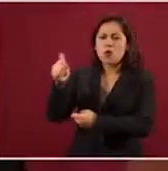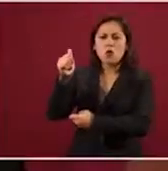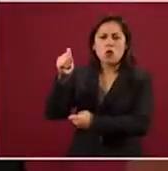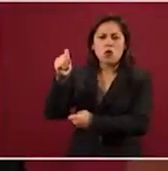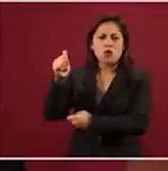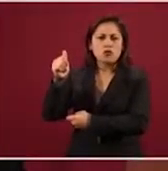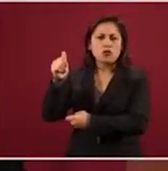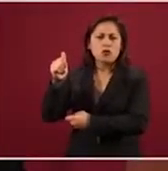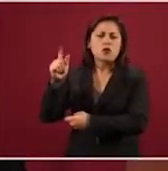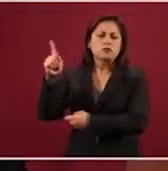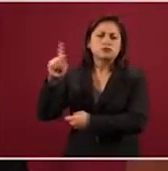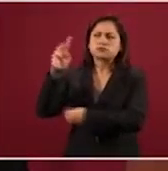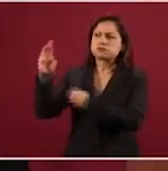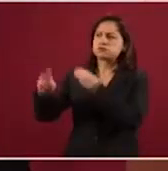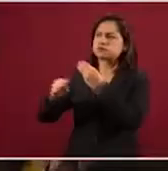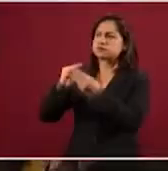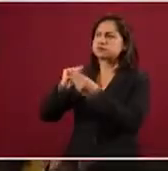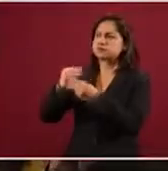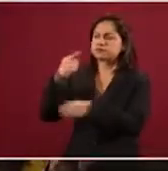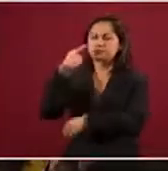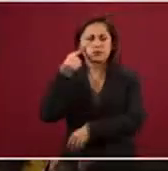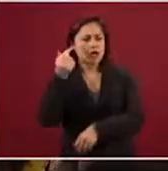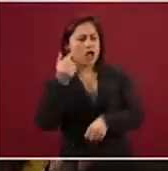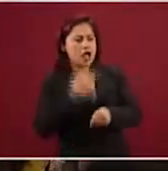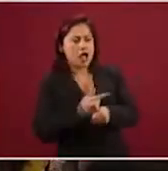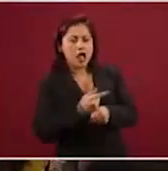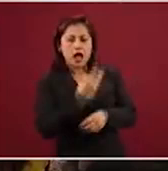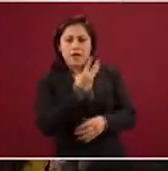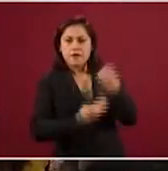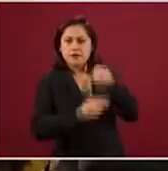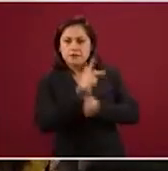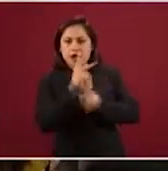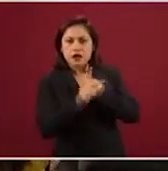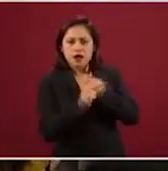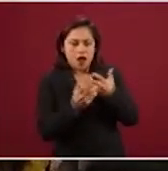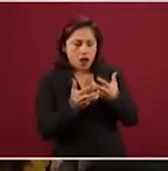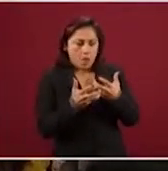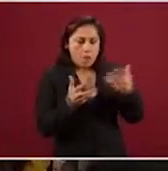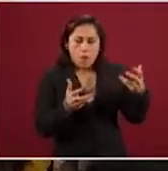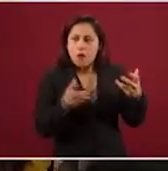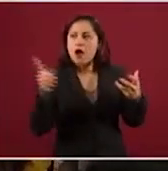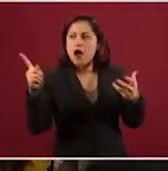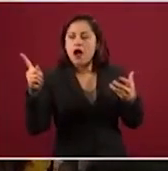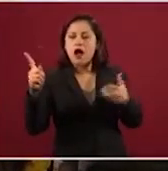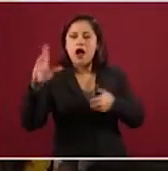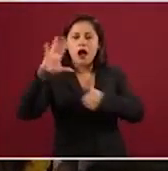del mundo vean la importancia de invertir en